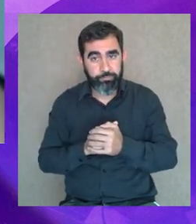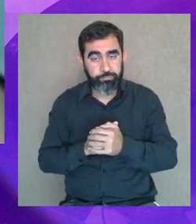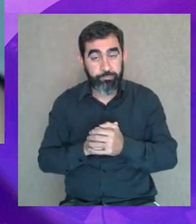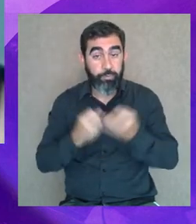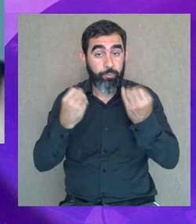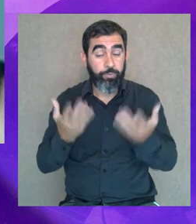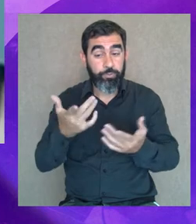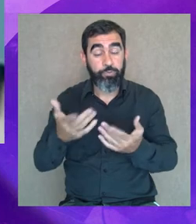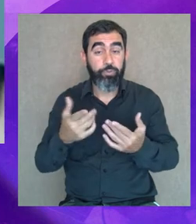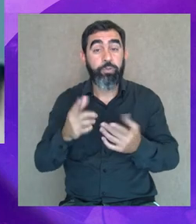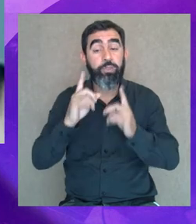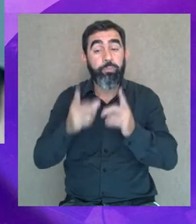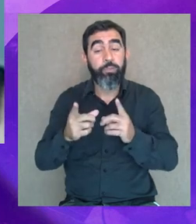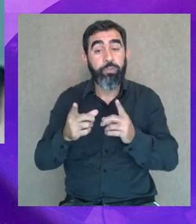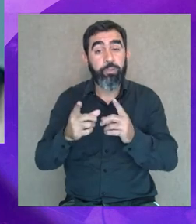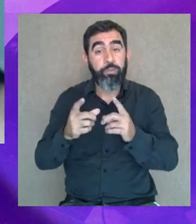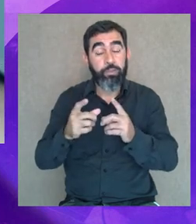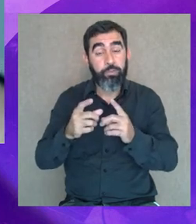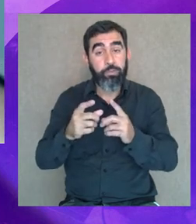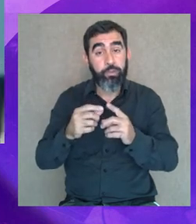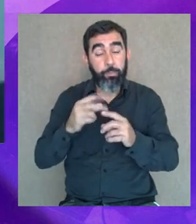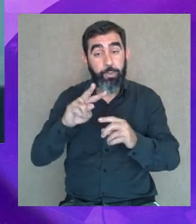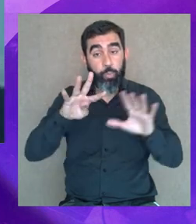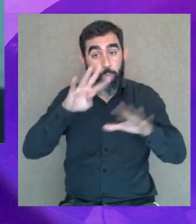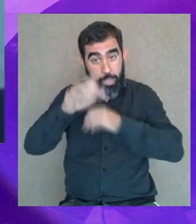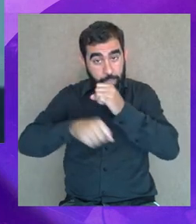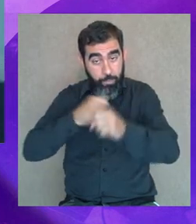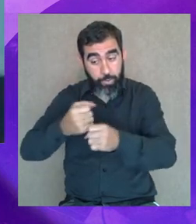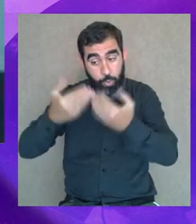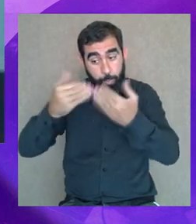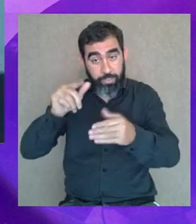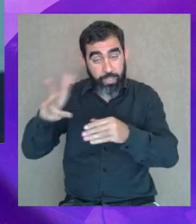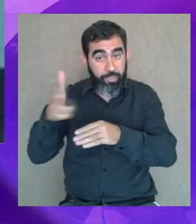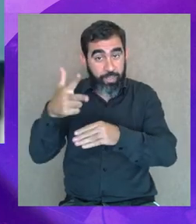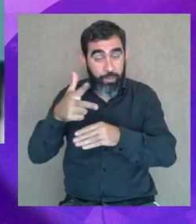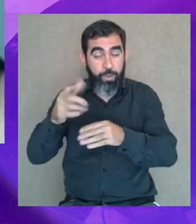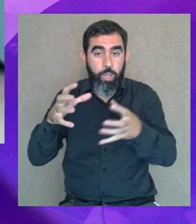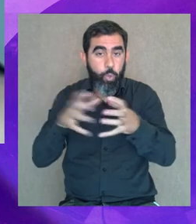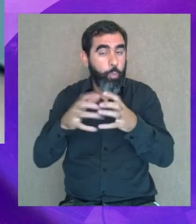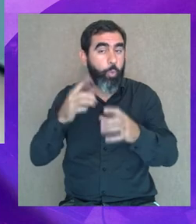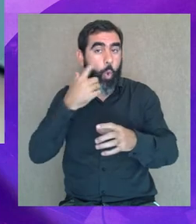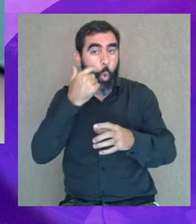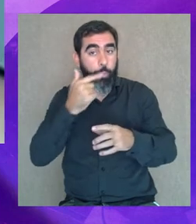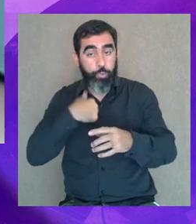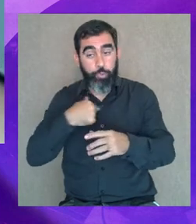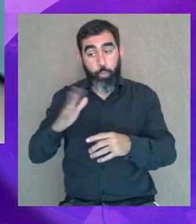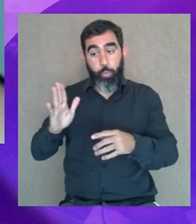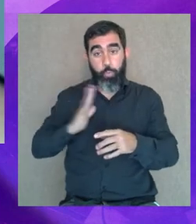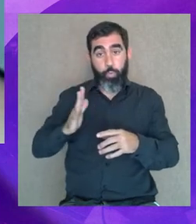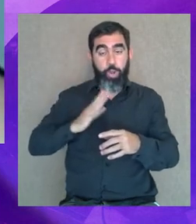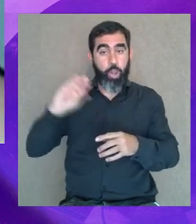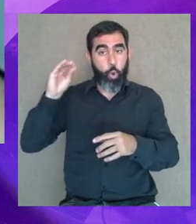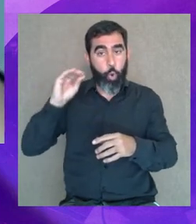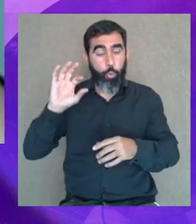bueno ingresé al conjunto cama con 29 metros y era un grupo de hombres y yo era una mujer